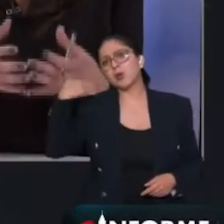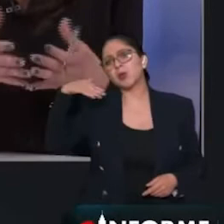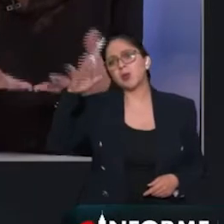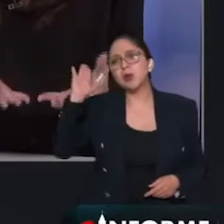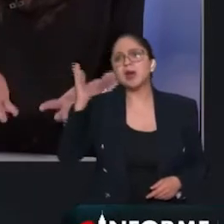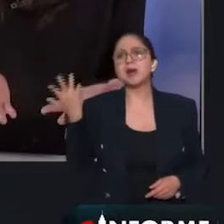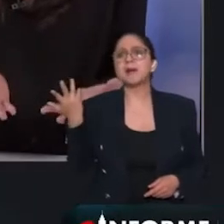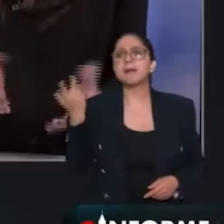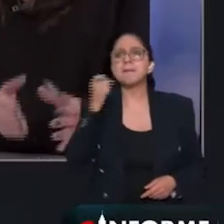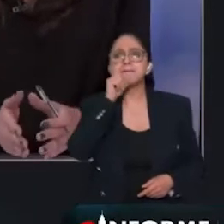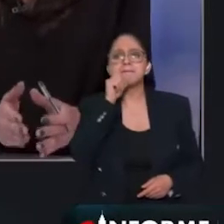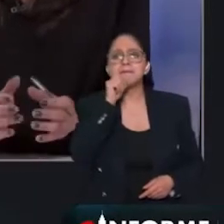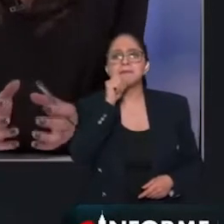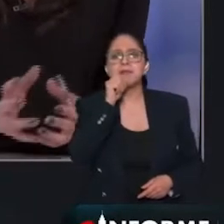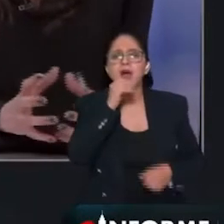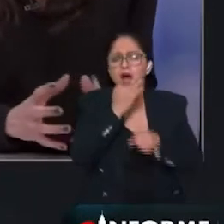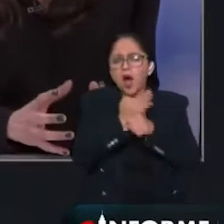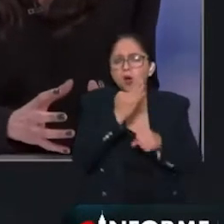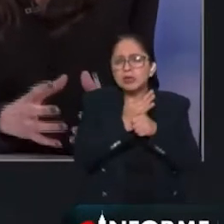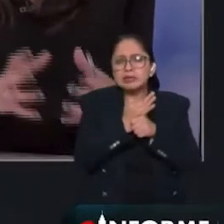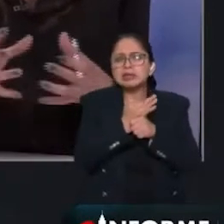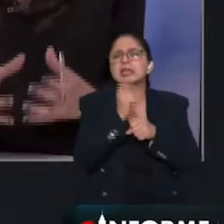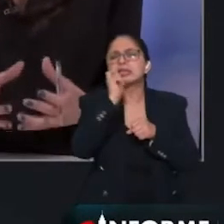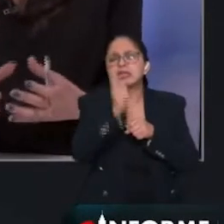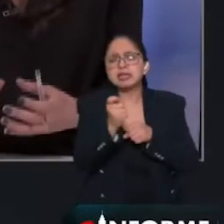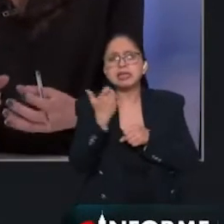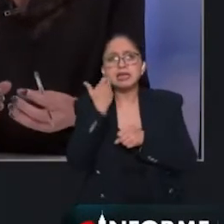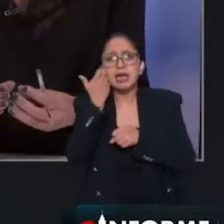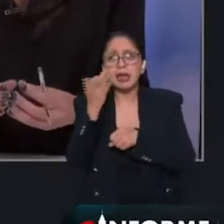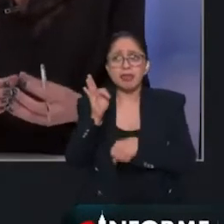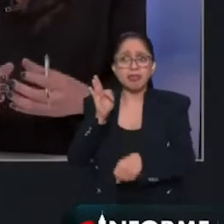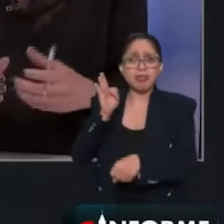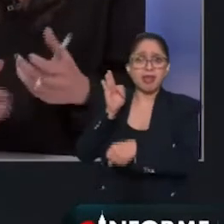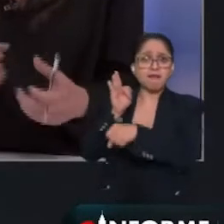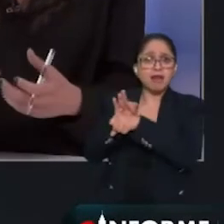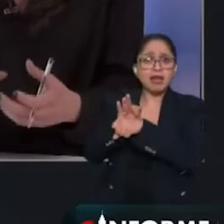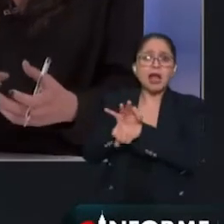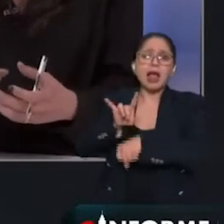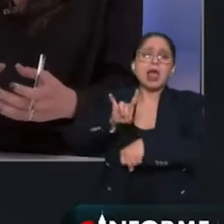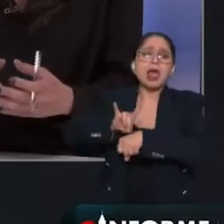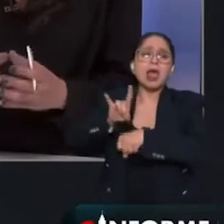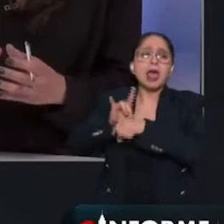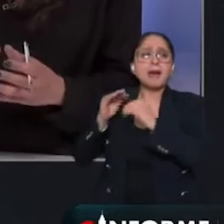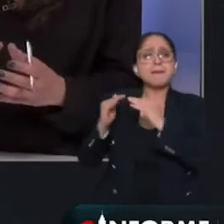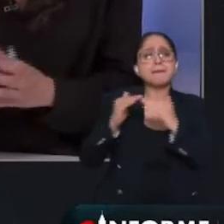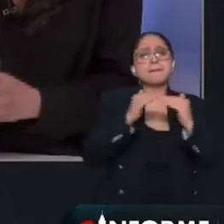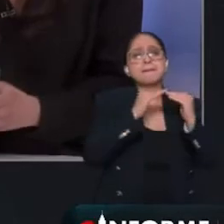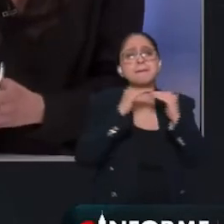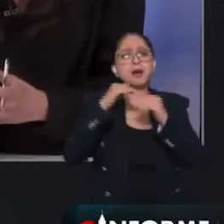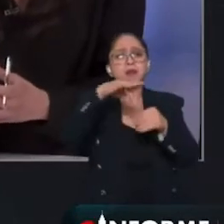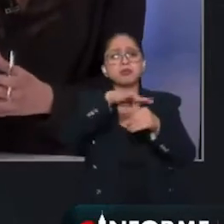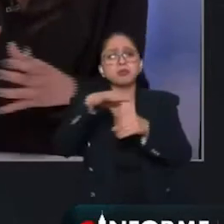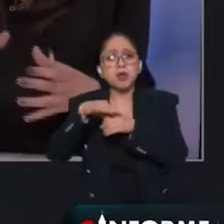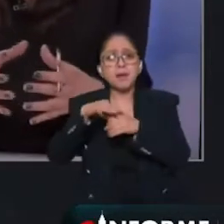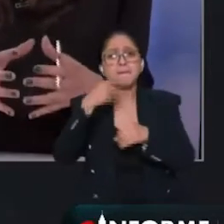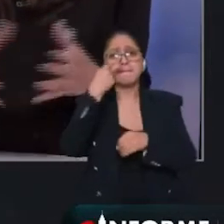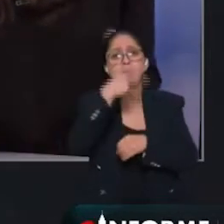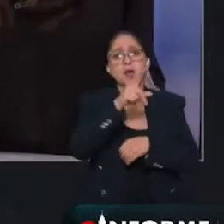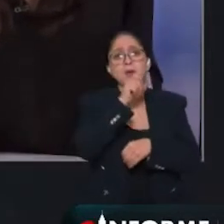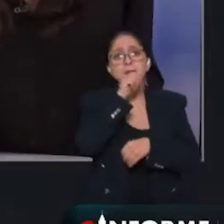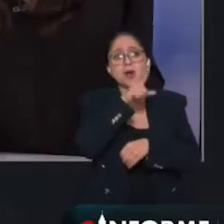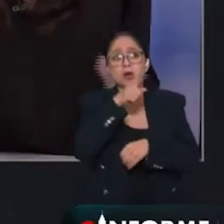Y en donde lo que se plantea es como la defensa de una idea de democracia que siga siendo pues, de unos cuantos, que